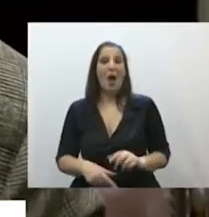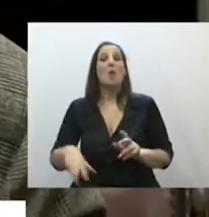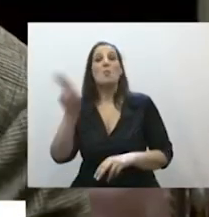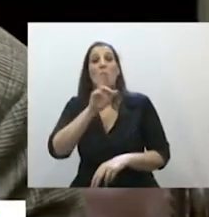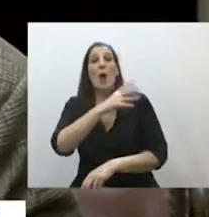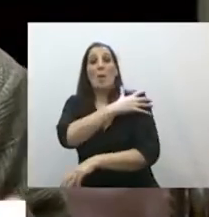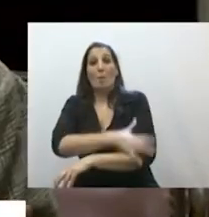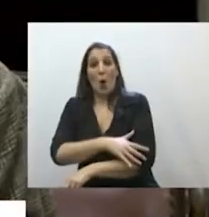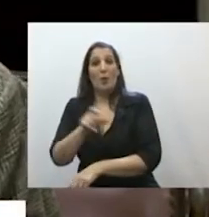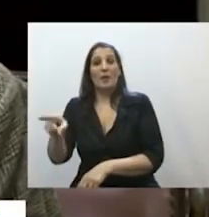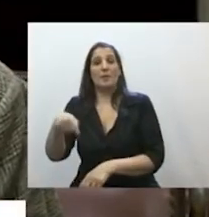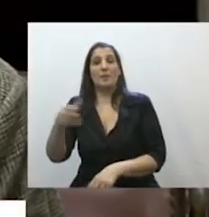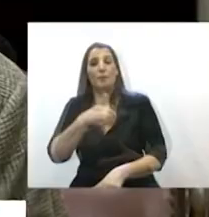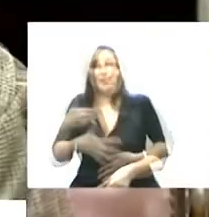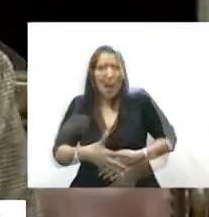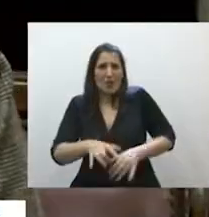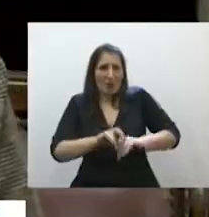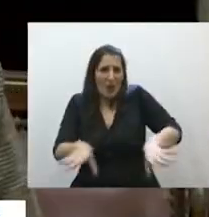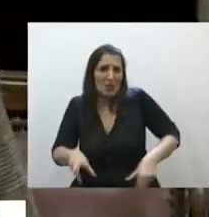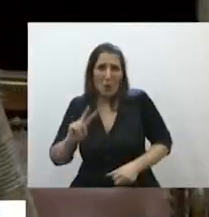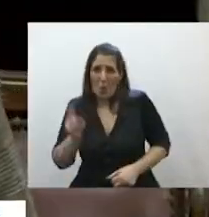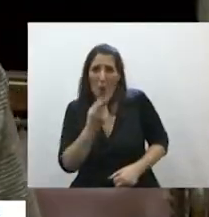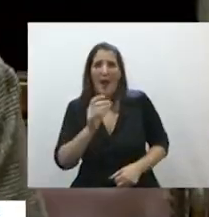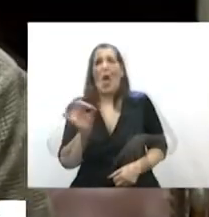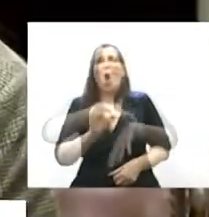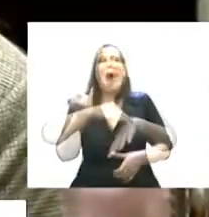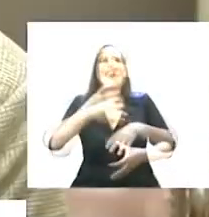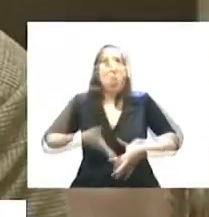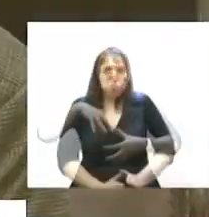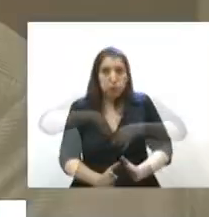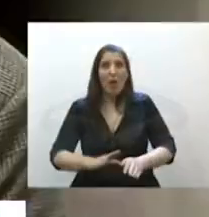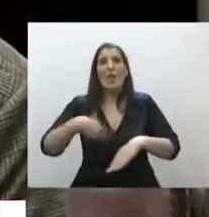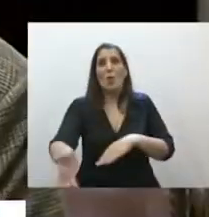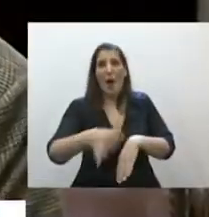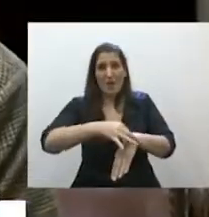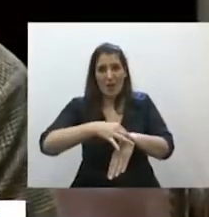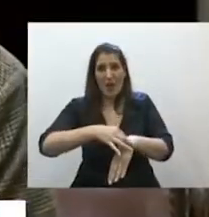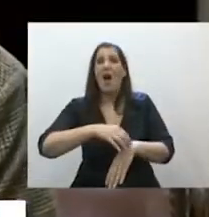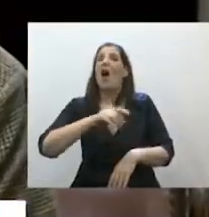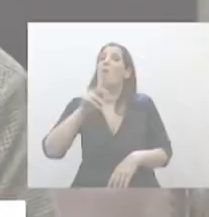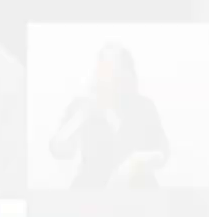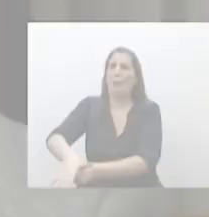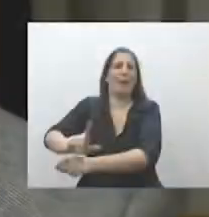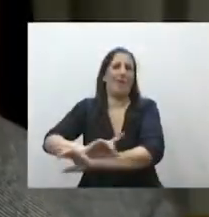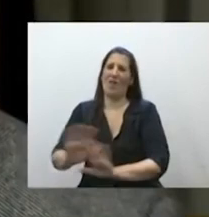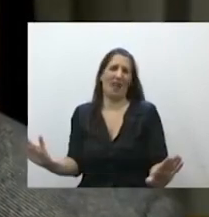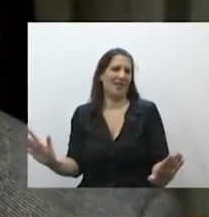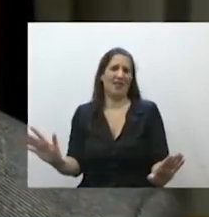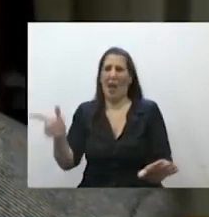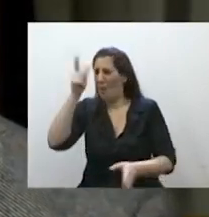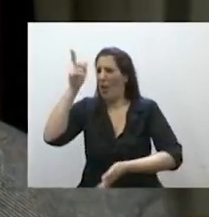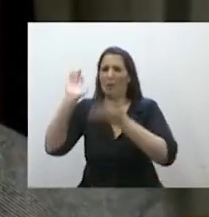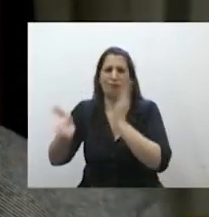madres mueren por falta de controles, mueren por hemorragias internas, mueren por abortos clandestinos. Ahí está